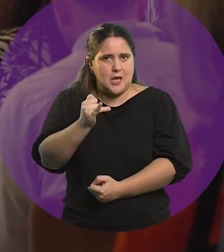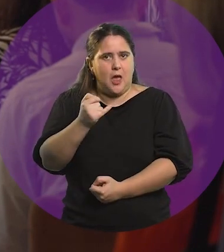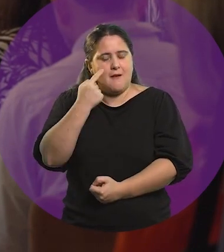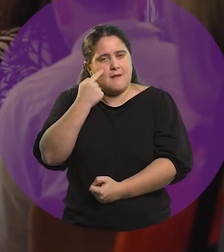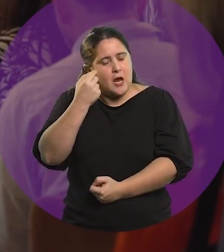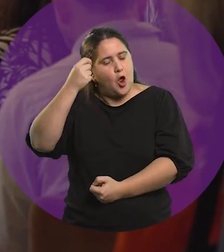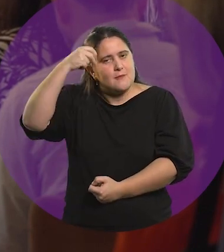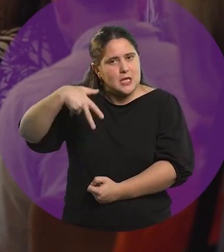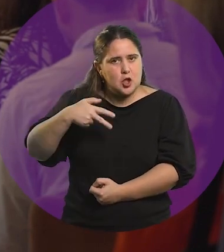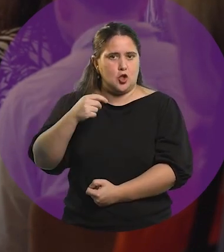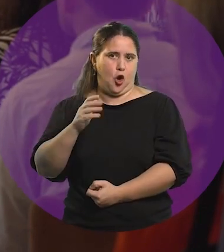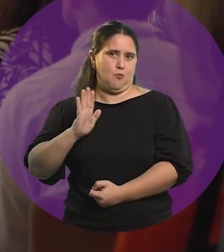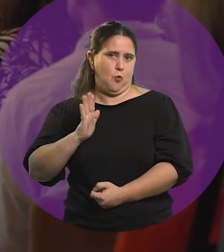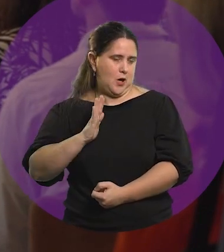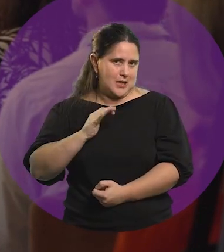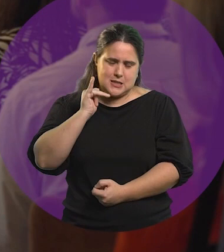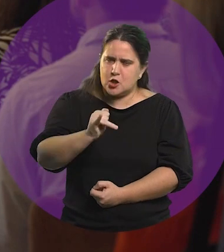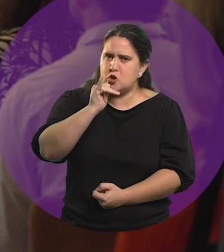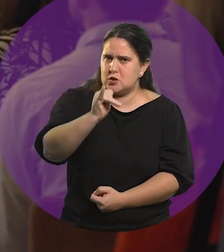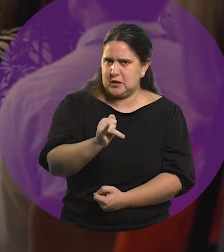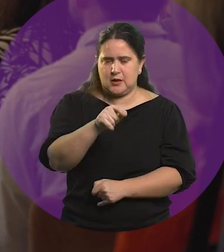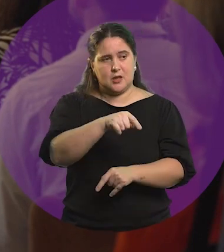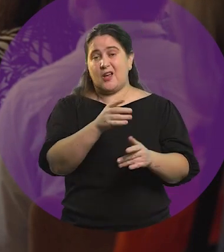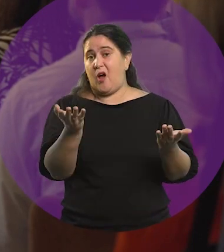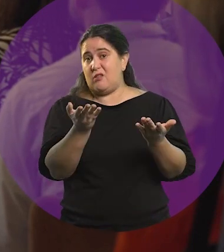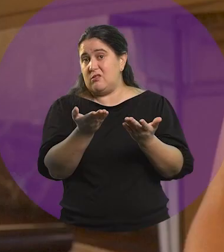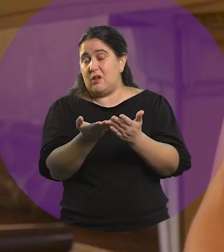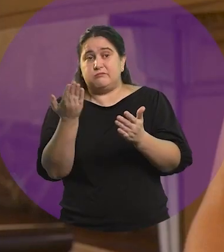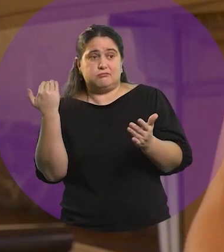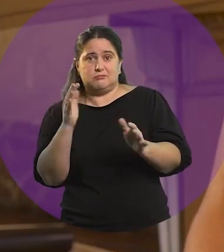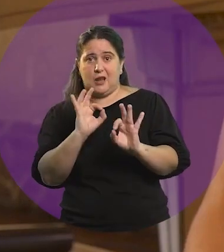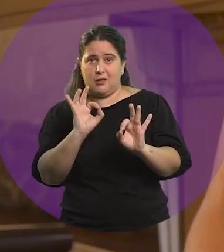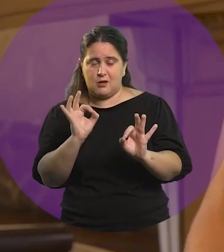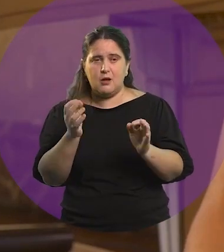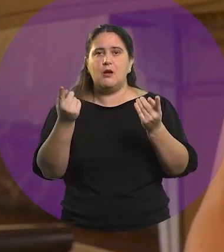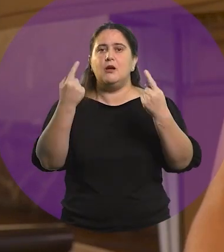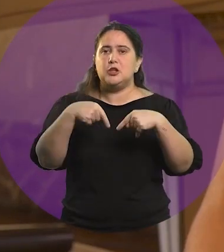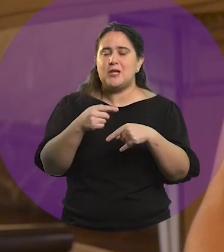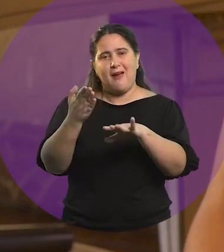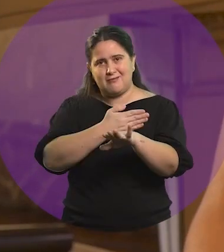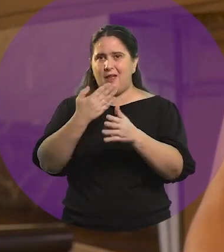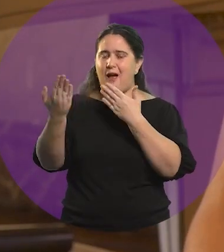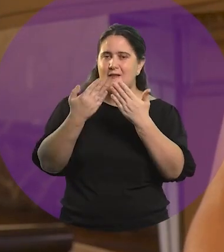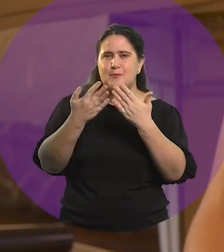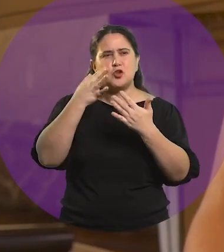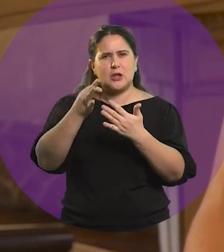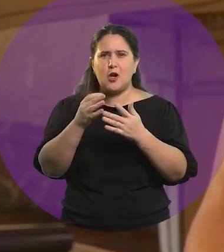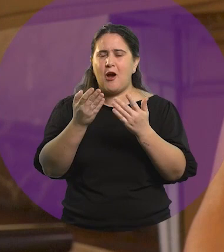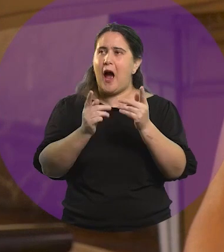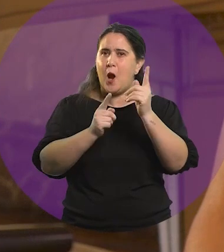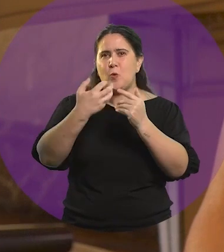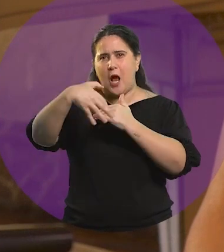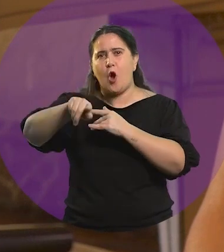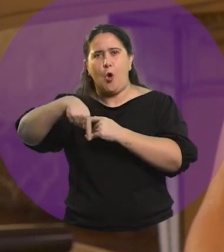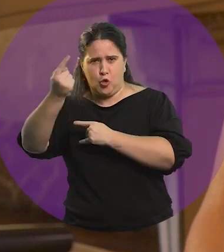input de las mujeres en esto que no está aconteciendo. Y hoy discutíamos en la previa, creo que nos está